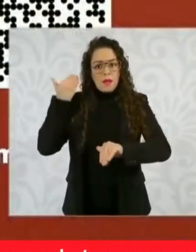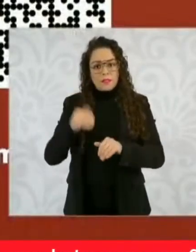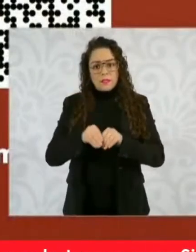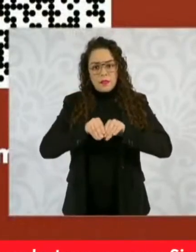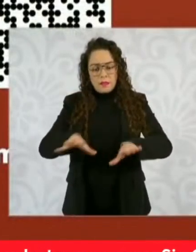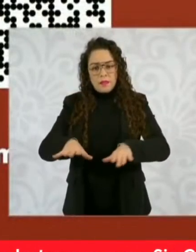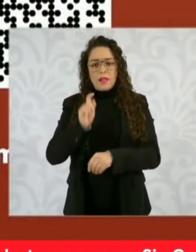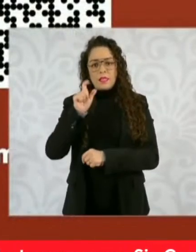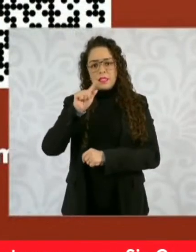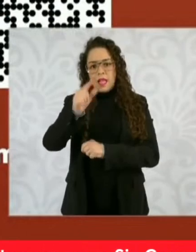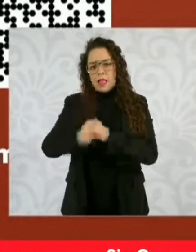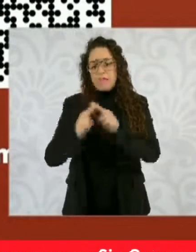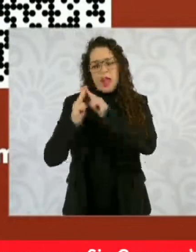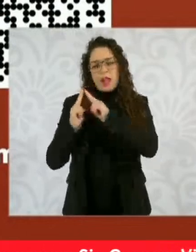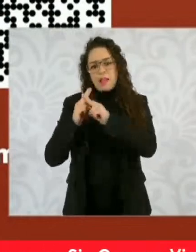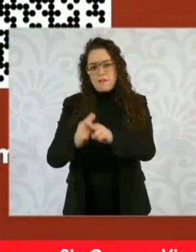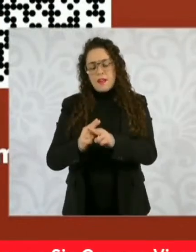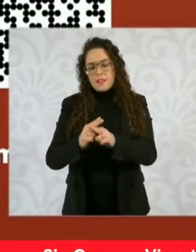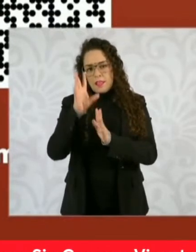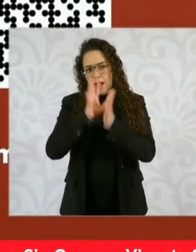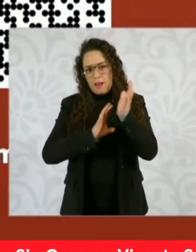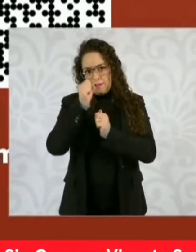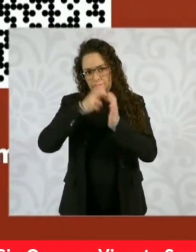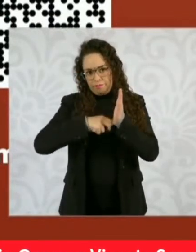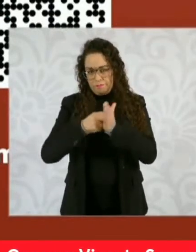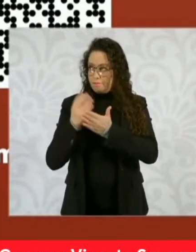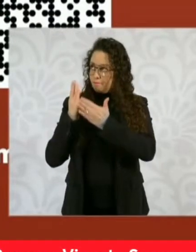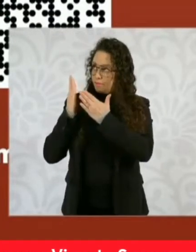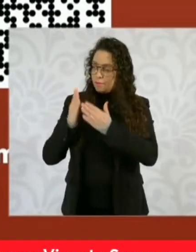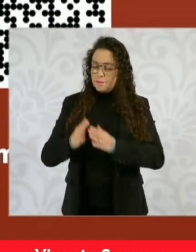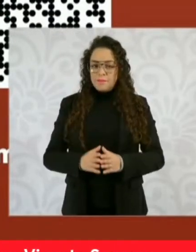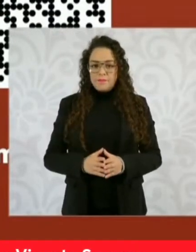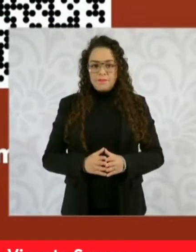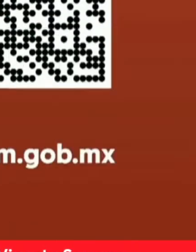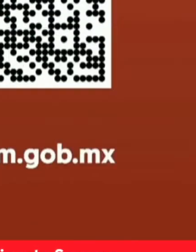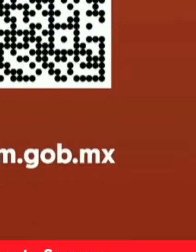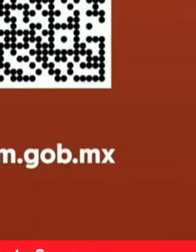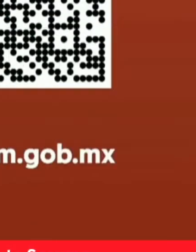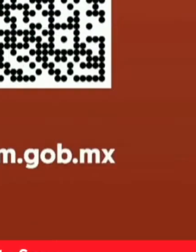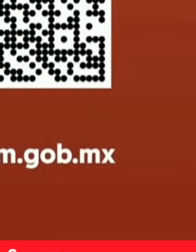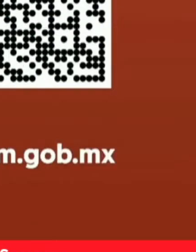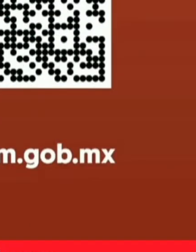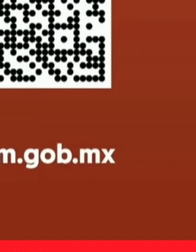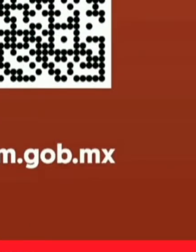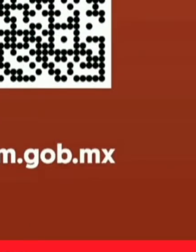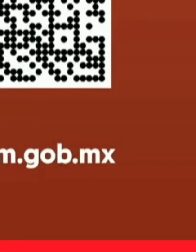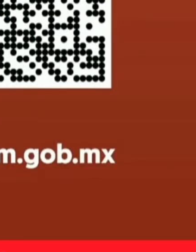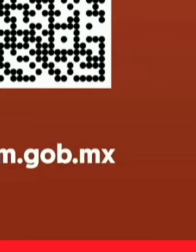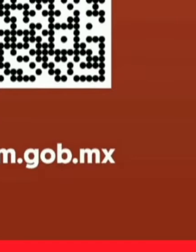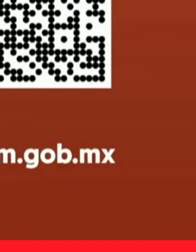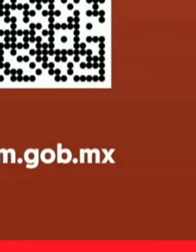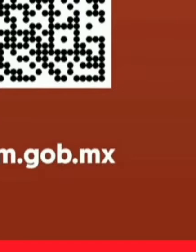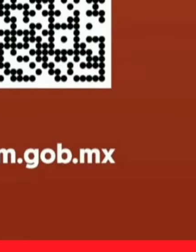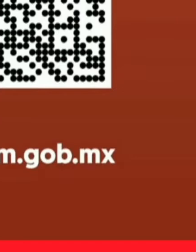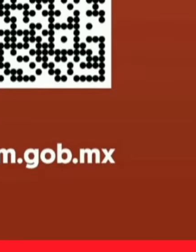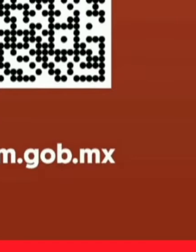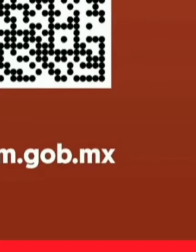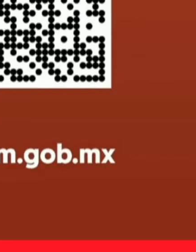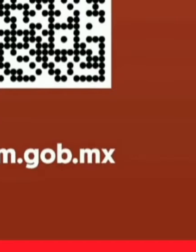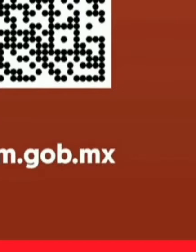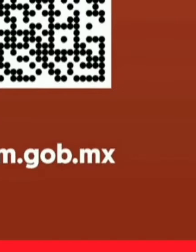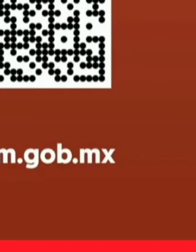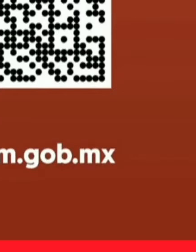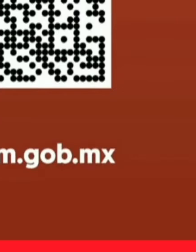70 aniversario de esta reforma constitucional. Está de descarga gratuita en la página del Instituto Nacional de